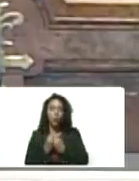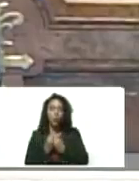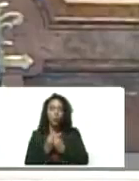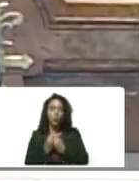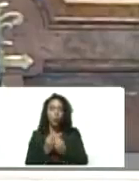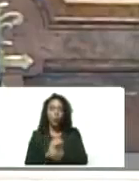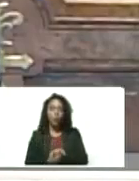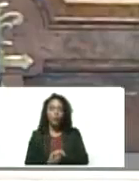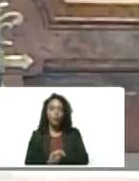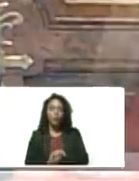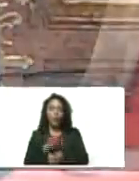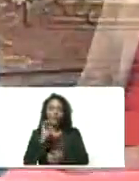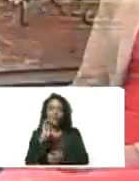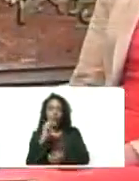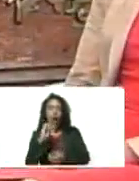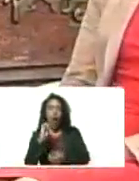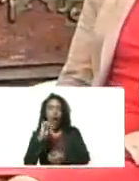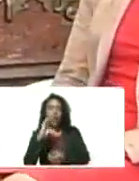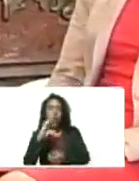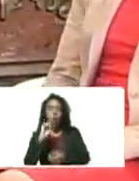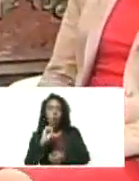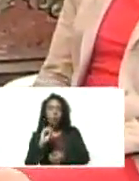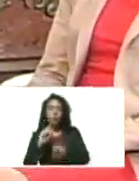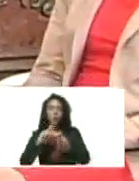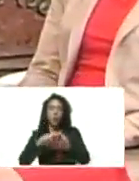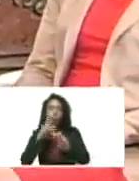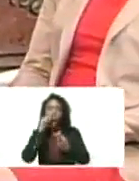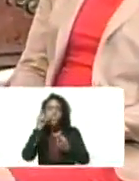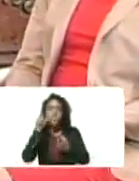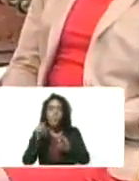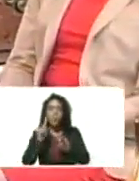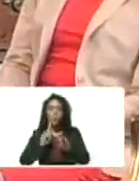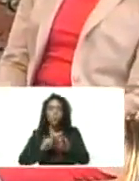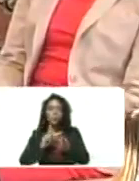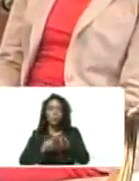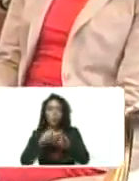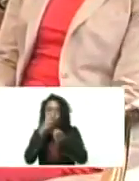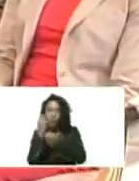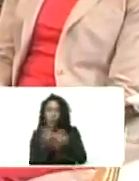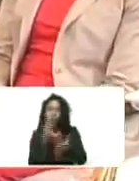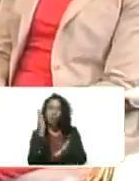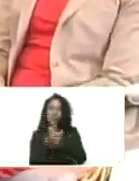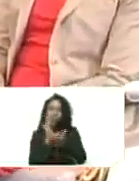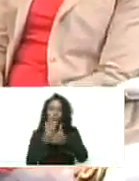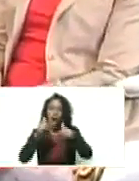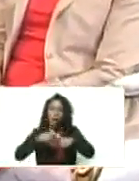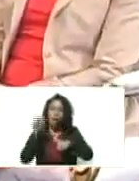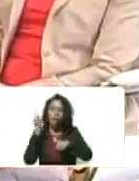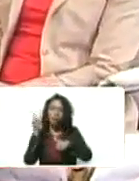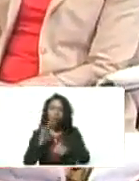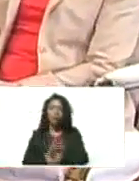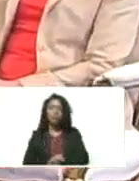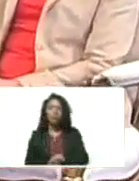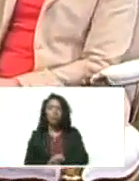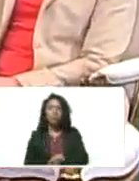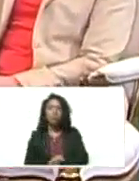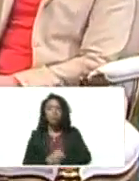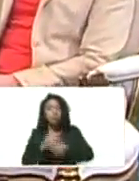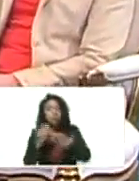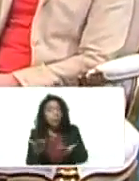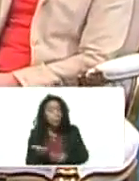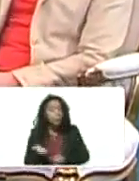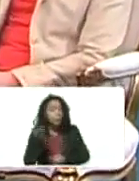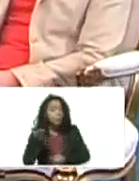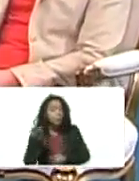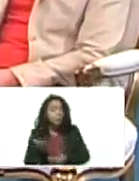franco maquillan a jonathan agar bienvenido siempre a venezuela y en particular